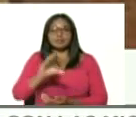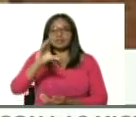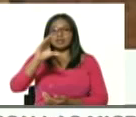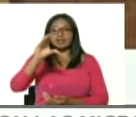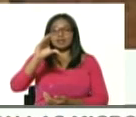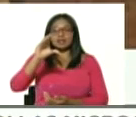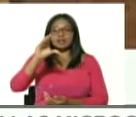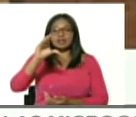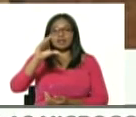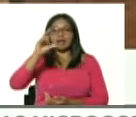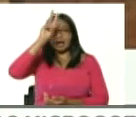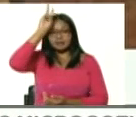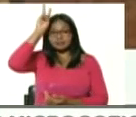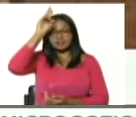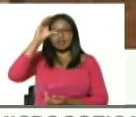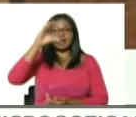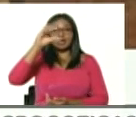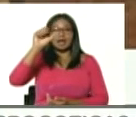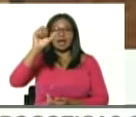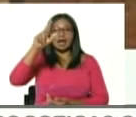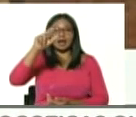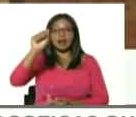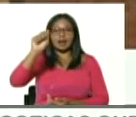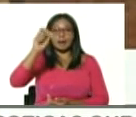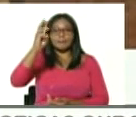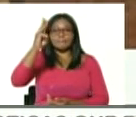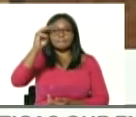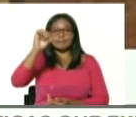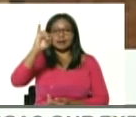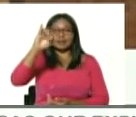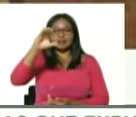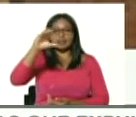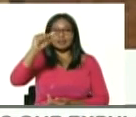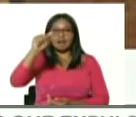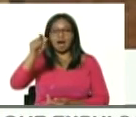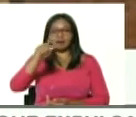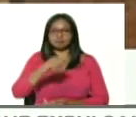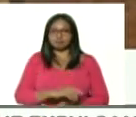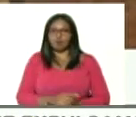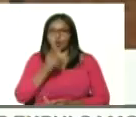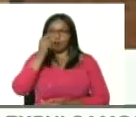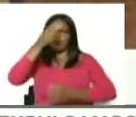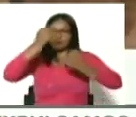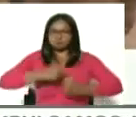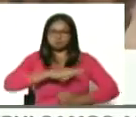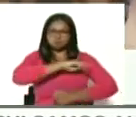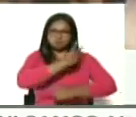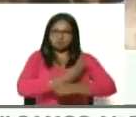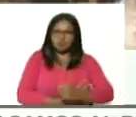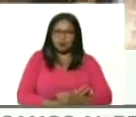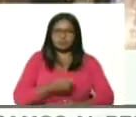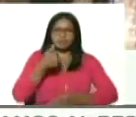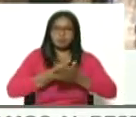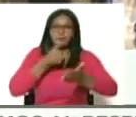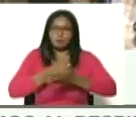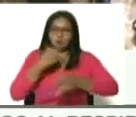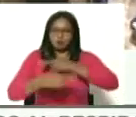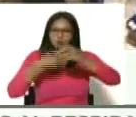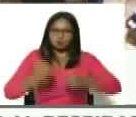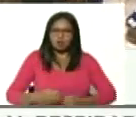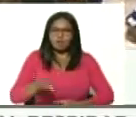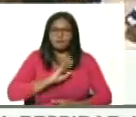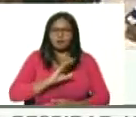Carapaica, cacique violento, cacique revolucionario, cacique combativo, Carapaica, ¿viste?